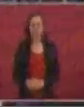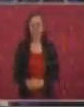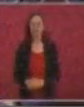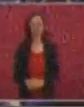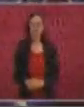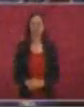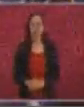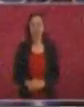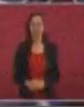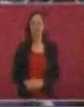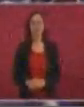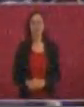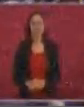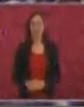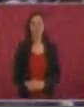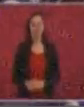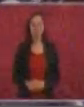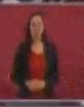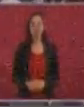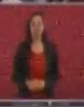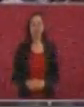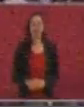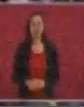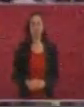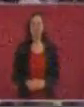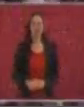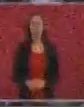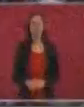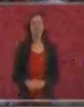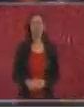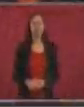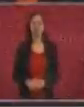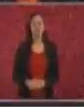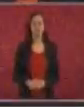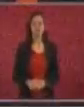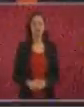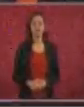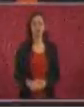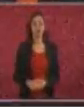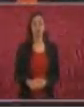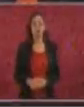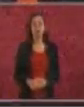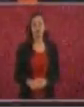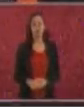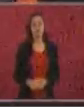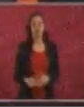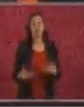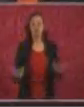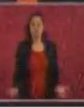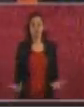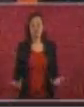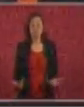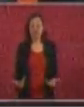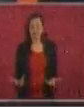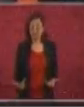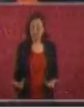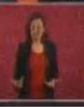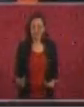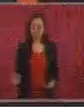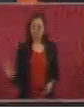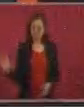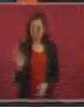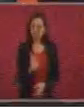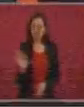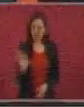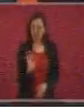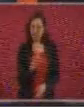oposición. Tenemos un gobierno de un partido diferente en Tamaulipas. A la hora de darse este evento